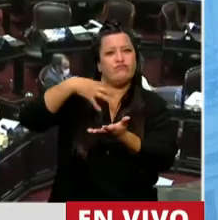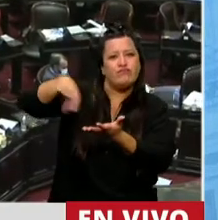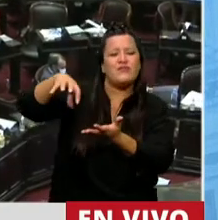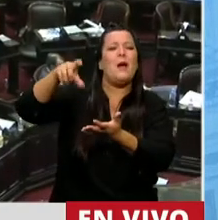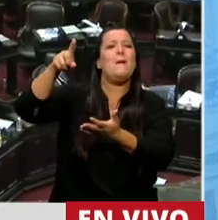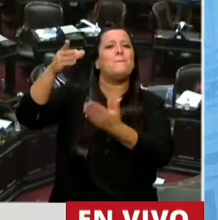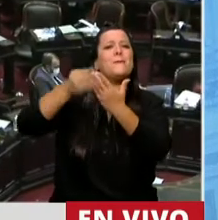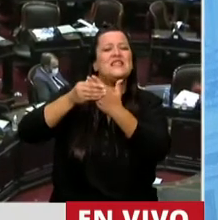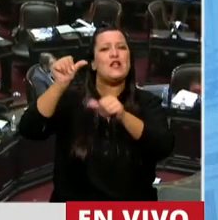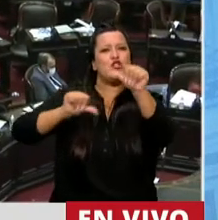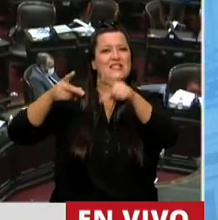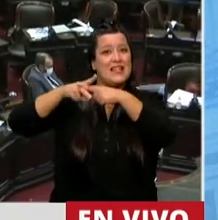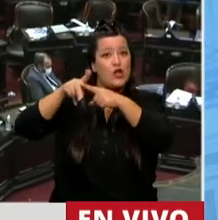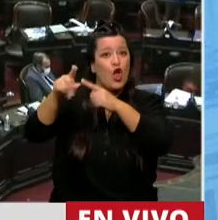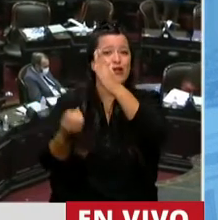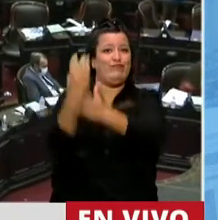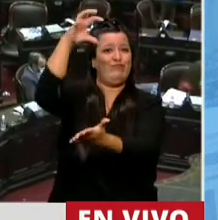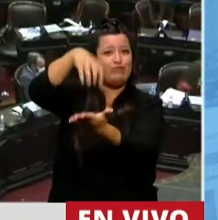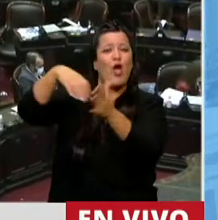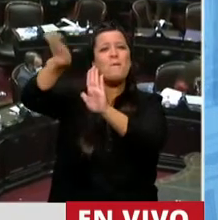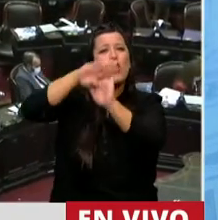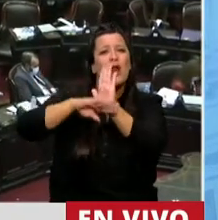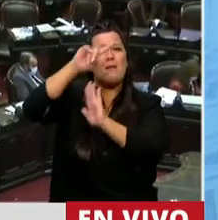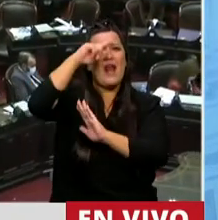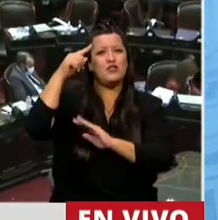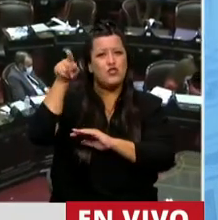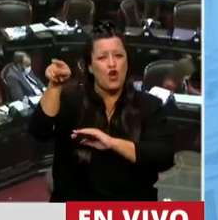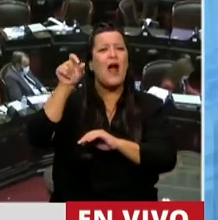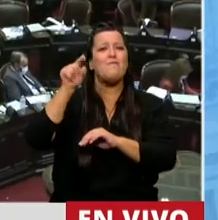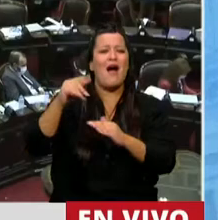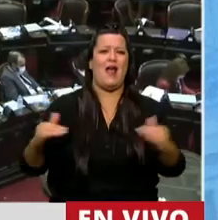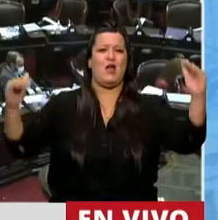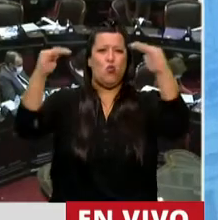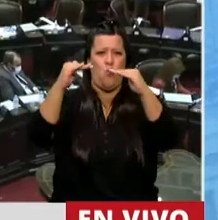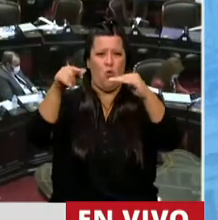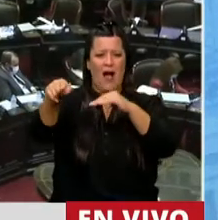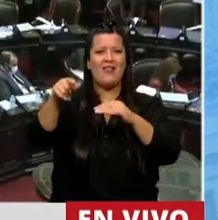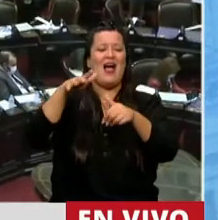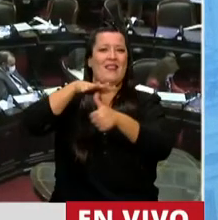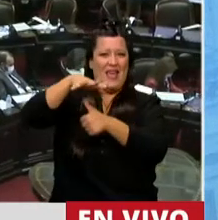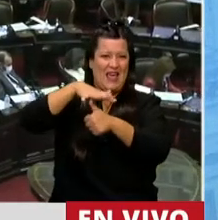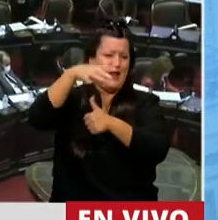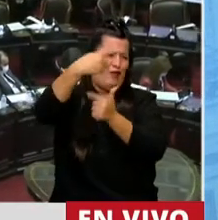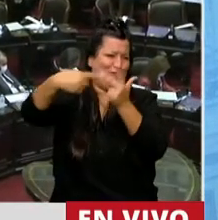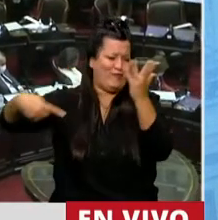Ministerio de Ciencia y Tecnología el Programa Nacional por la Igualdad de Géneros,